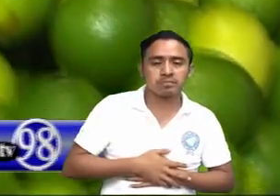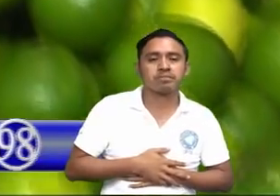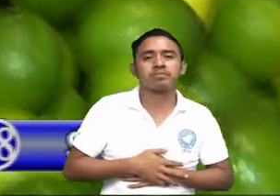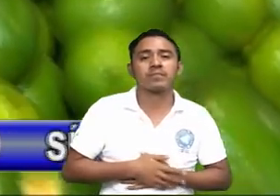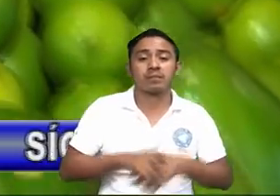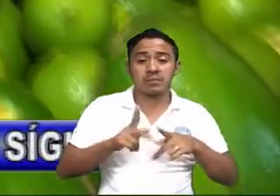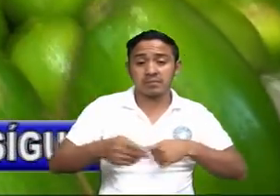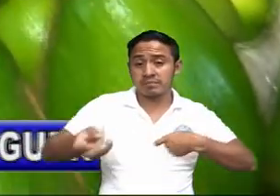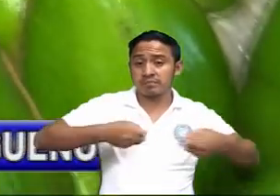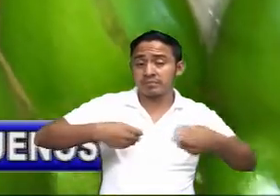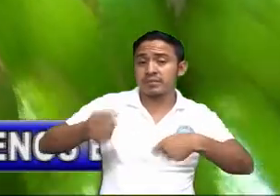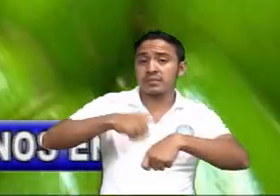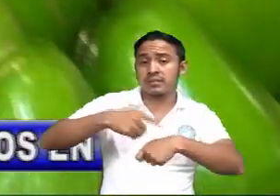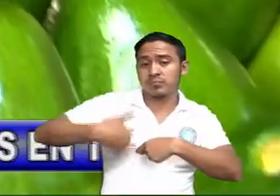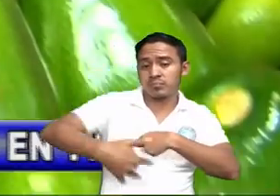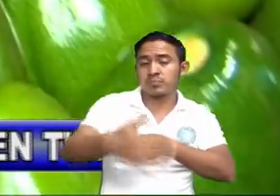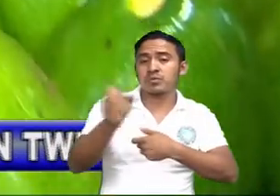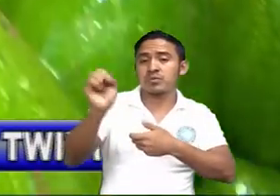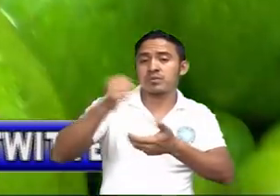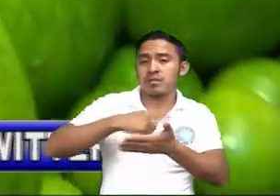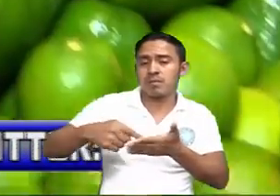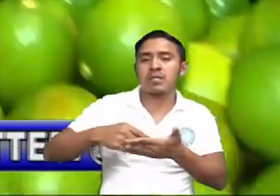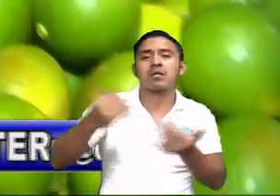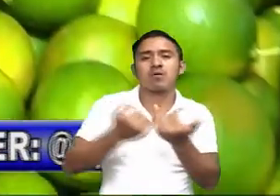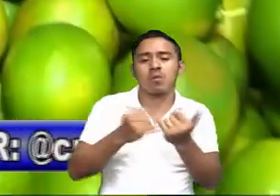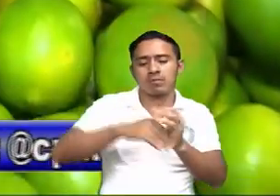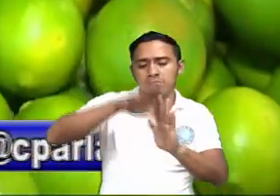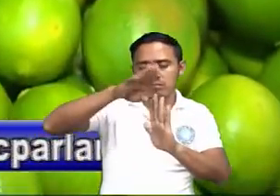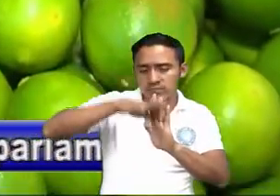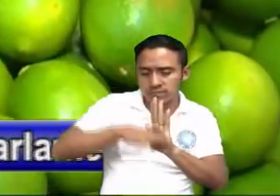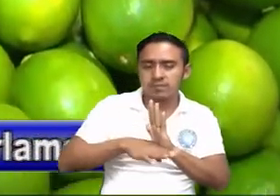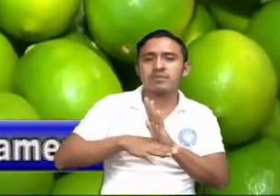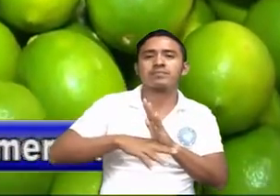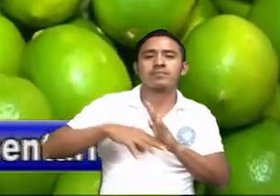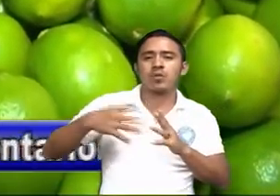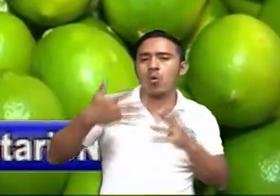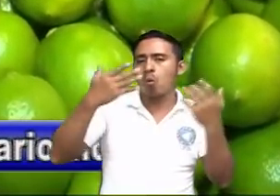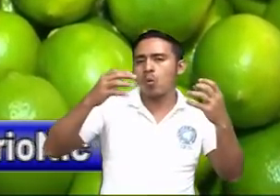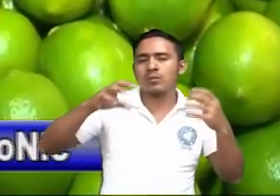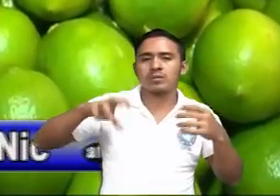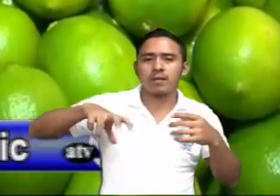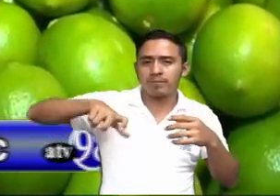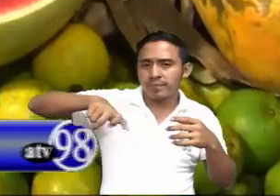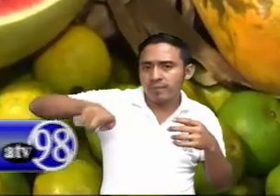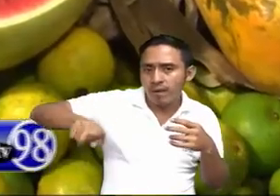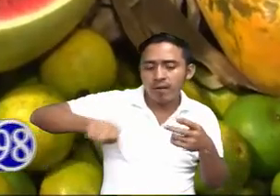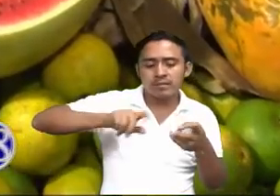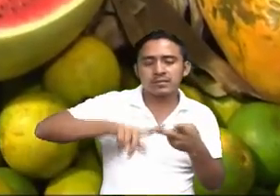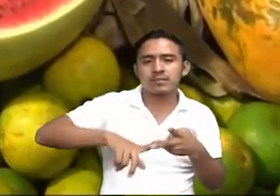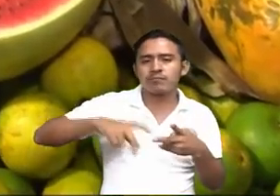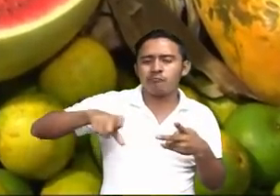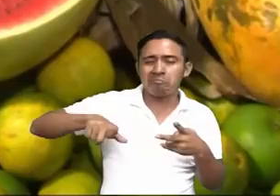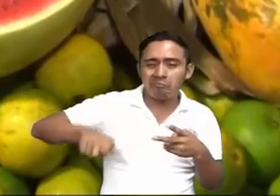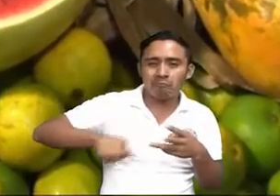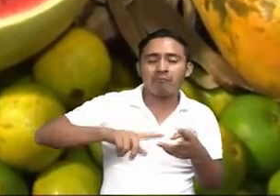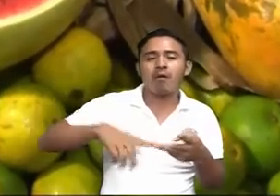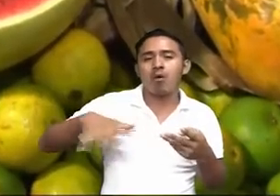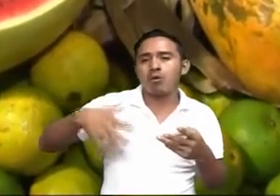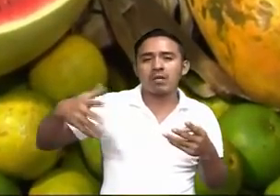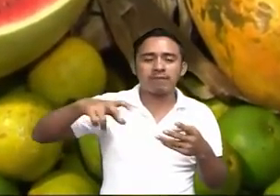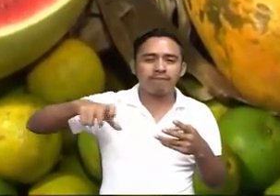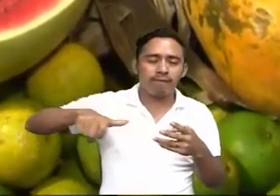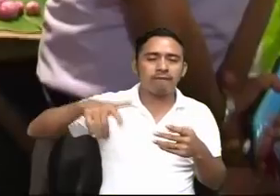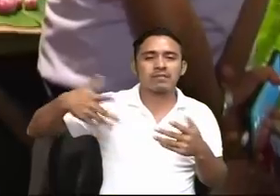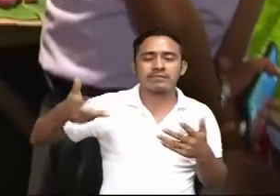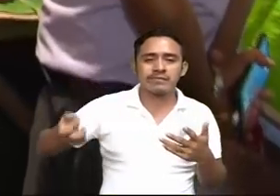comerciantes esperan que en las próximas semanas también bajen los precios de los cítricos, como las naranjas, limones y naranjas